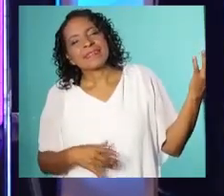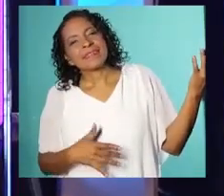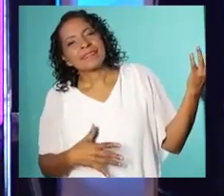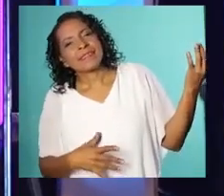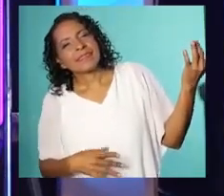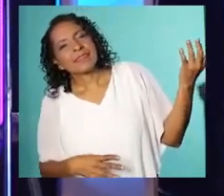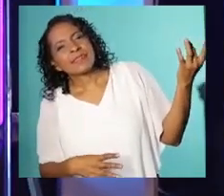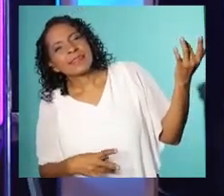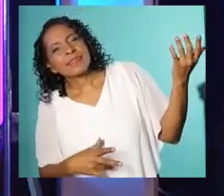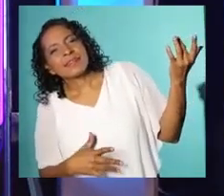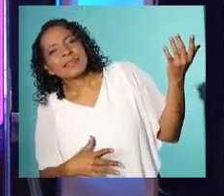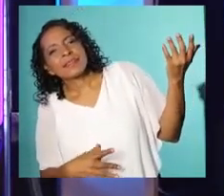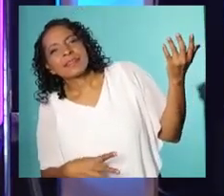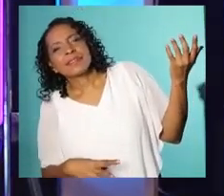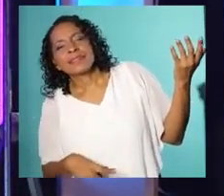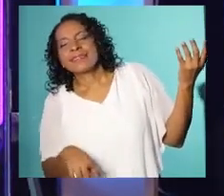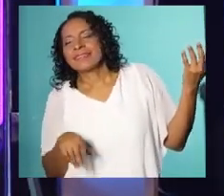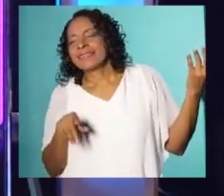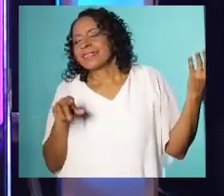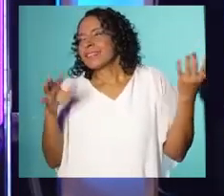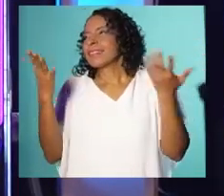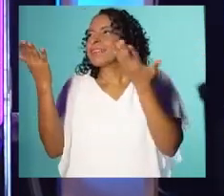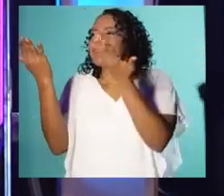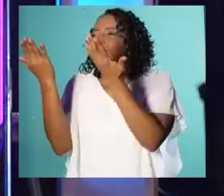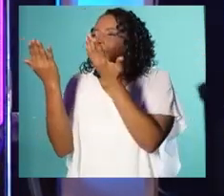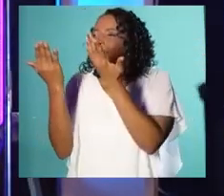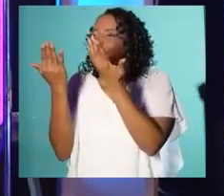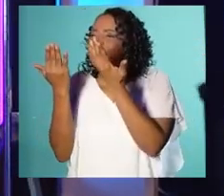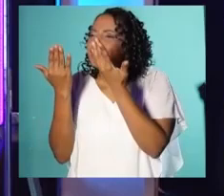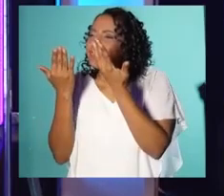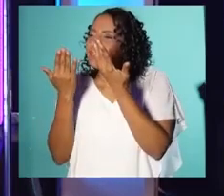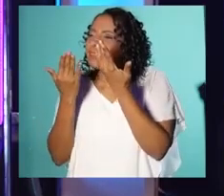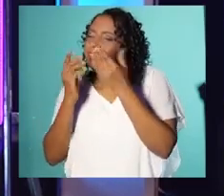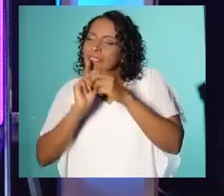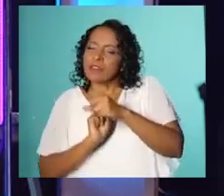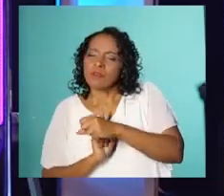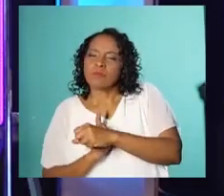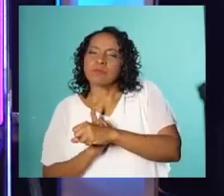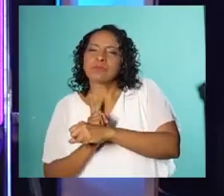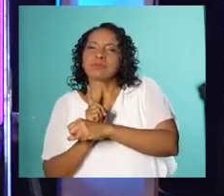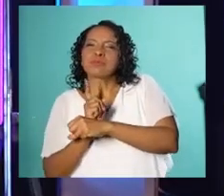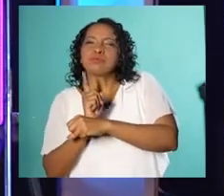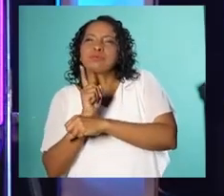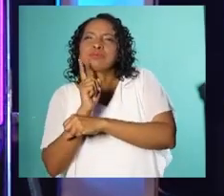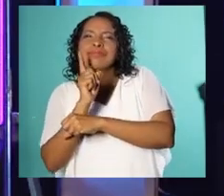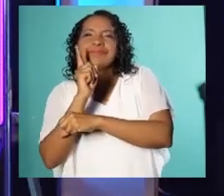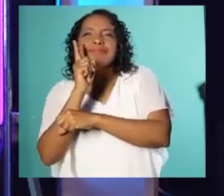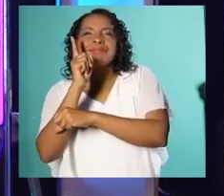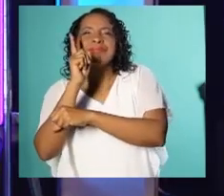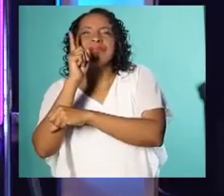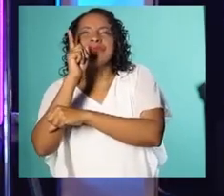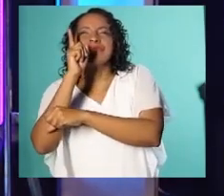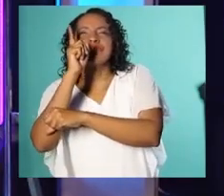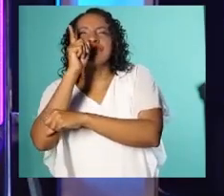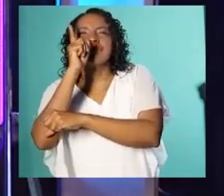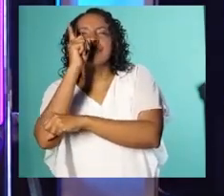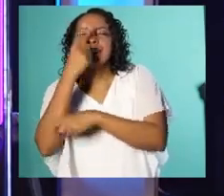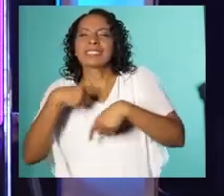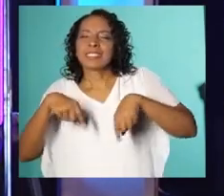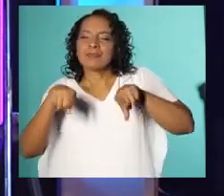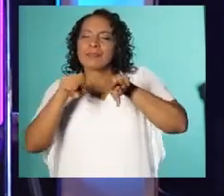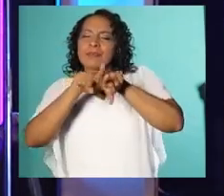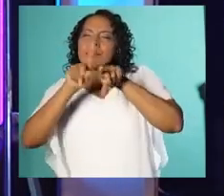Consiguiera un cohete espacial para llevarte hasta la luna y nos